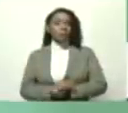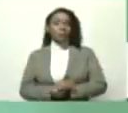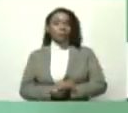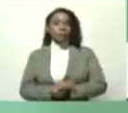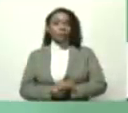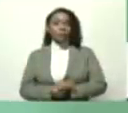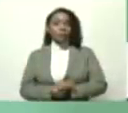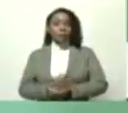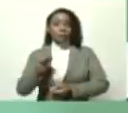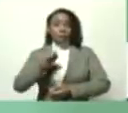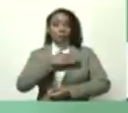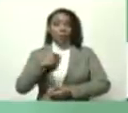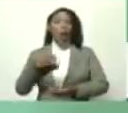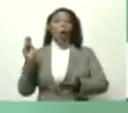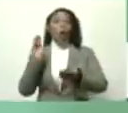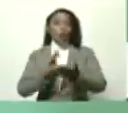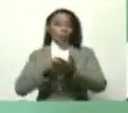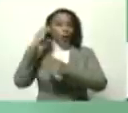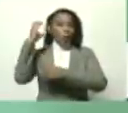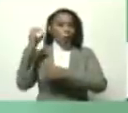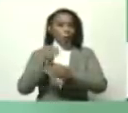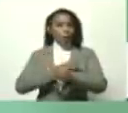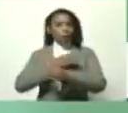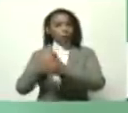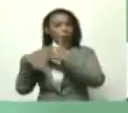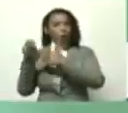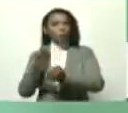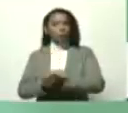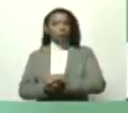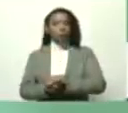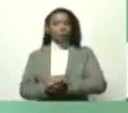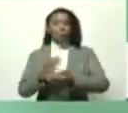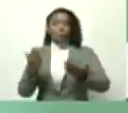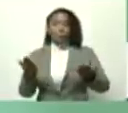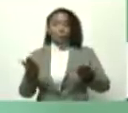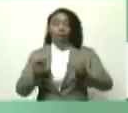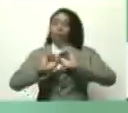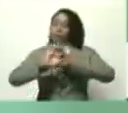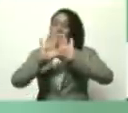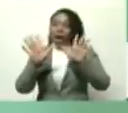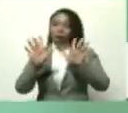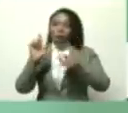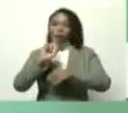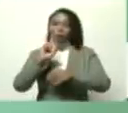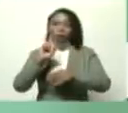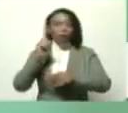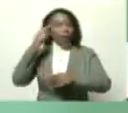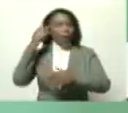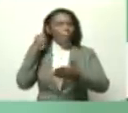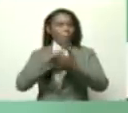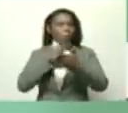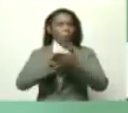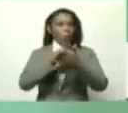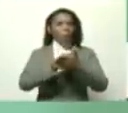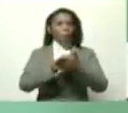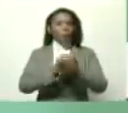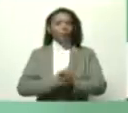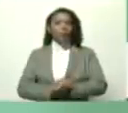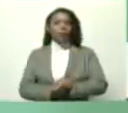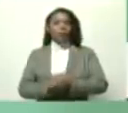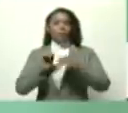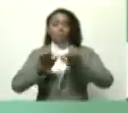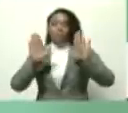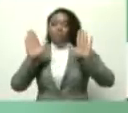si se quieren regresar a Colombia. Así que, claro, no van a cejar en sus empeños. Y